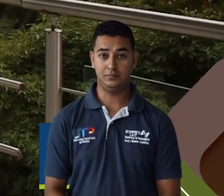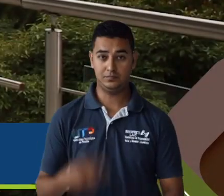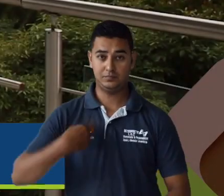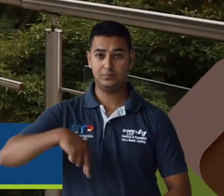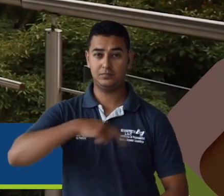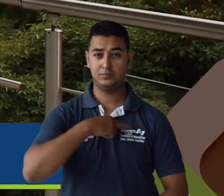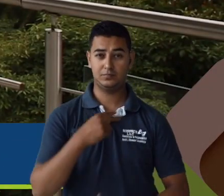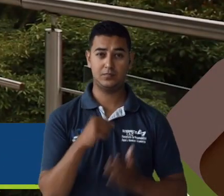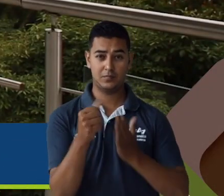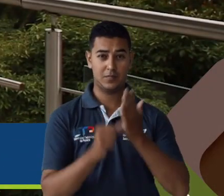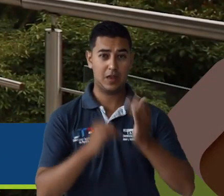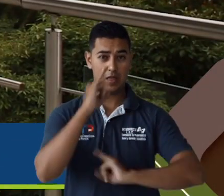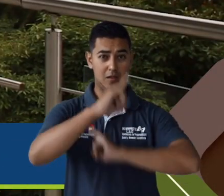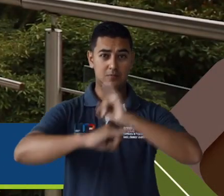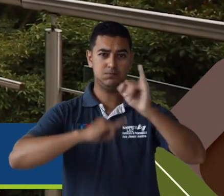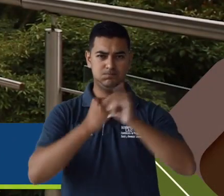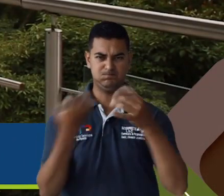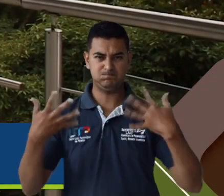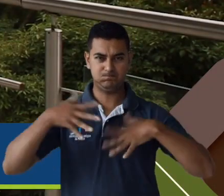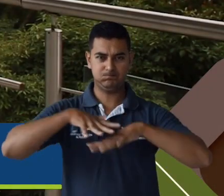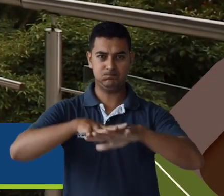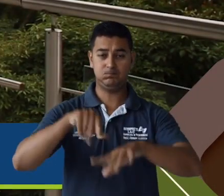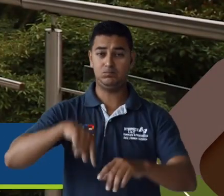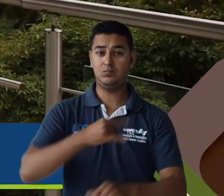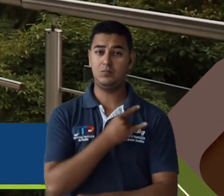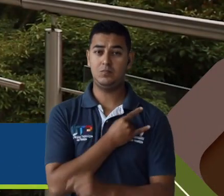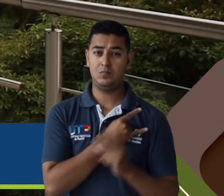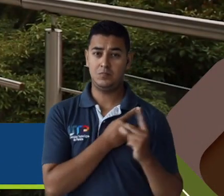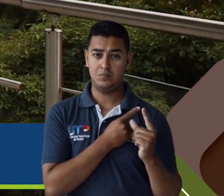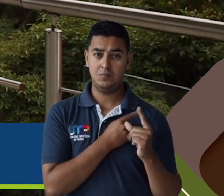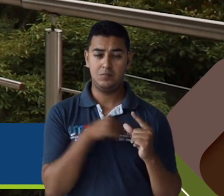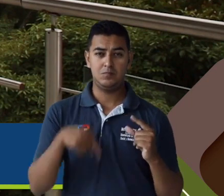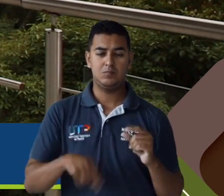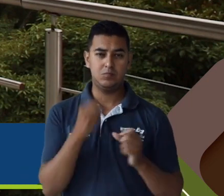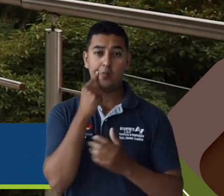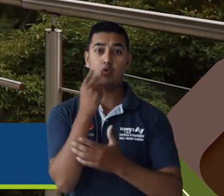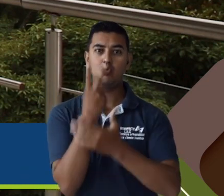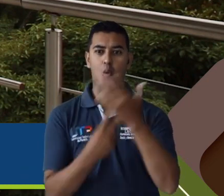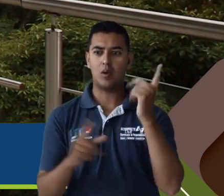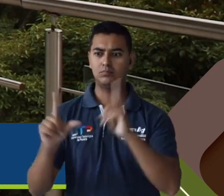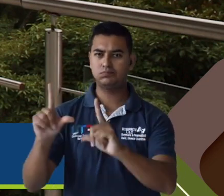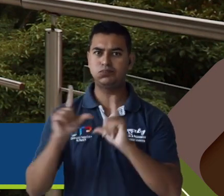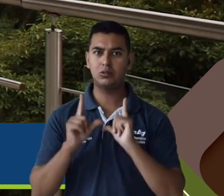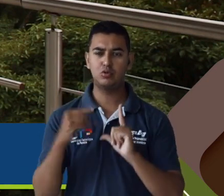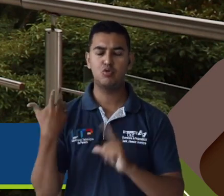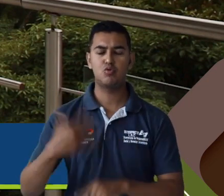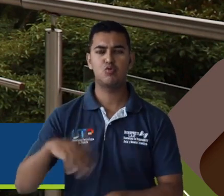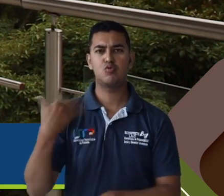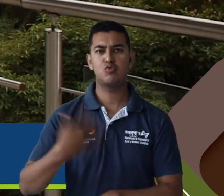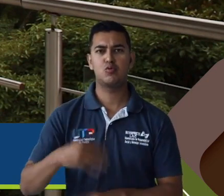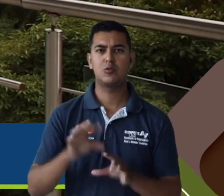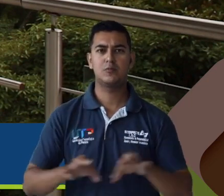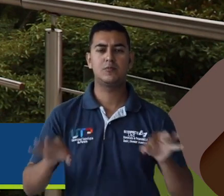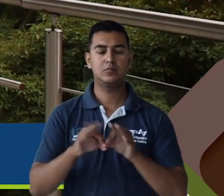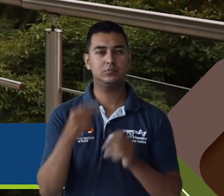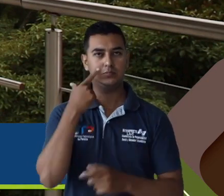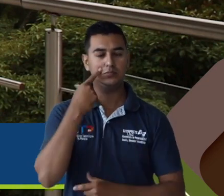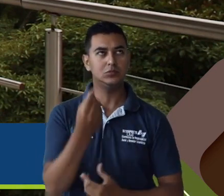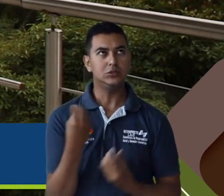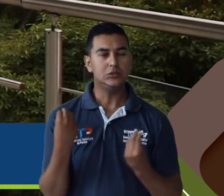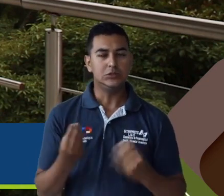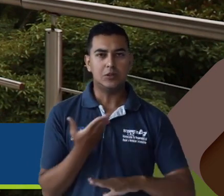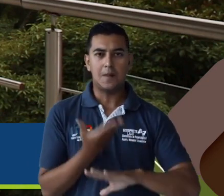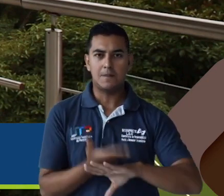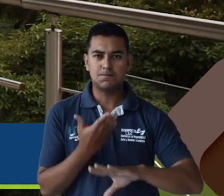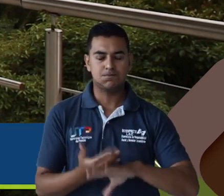En el marco del Programa de Internacionalización Integral de la Universidad Tecnológica de Pereira, la doble titulación constituye una de las apuestas más importantes y ambiciosas de